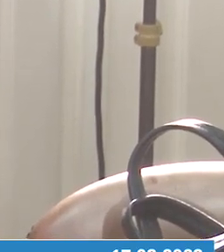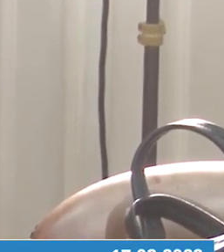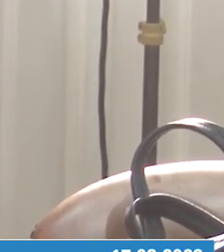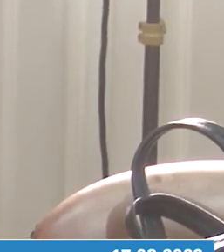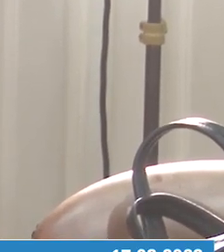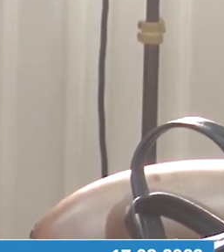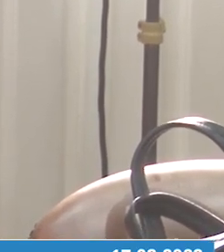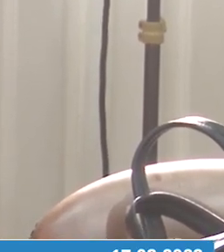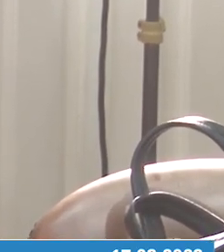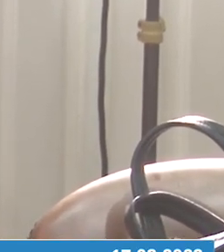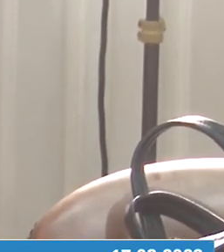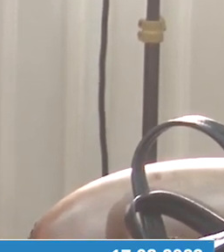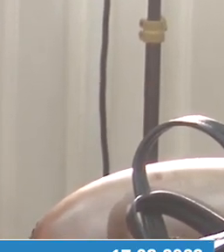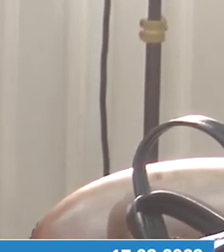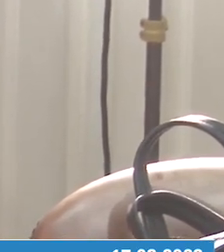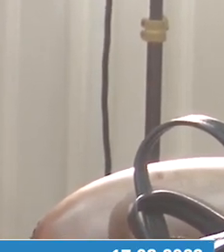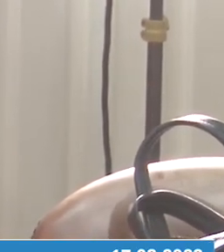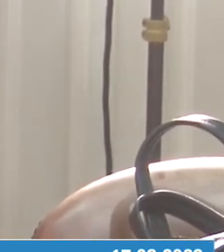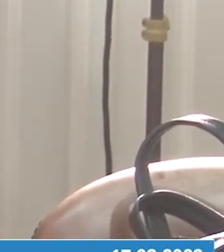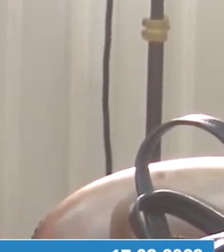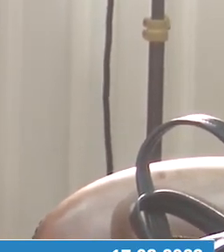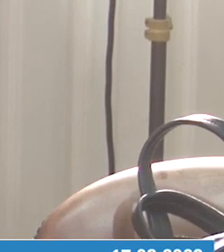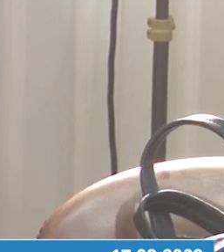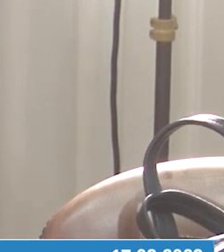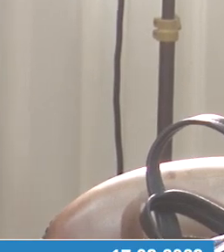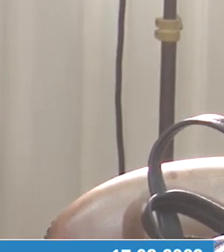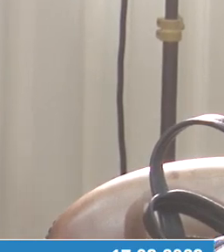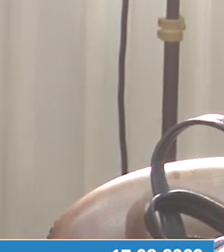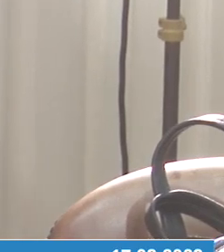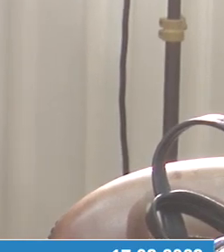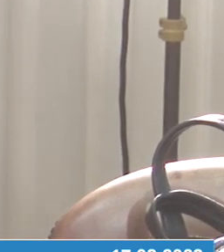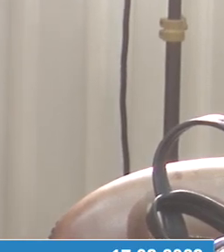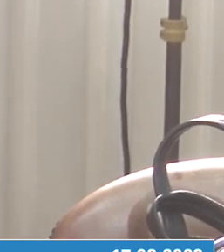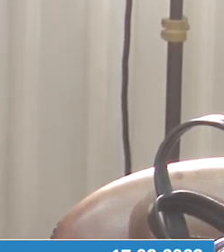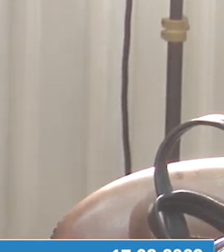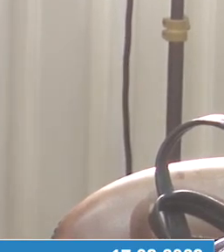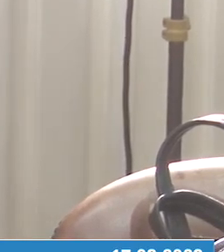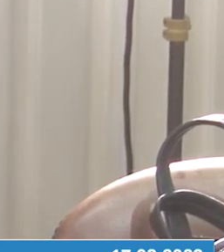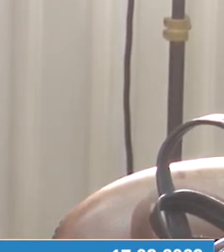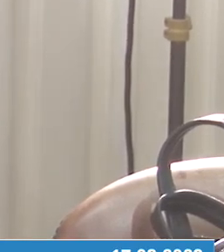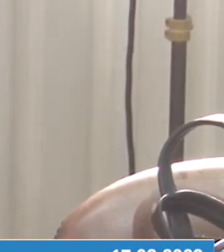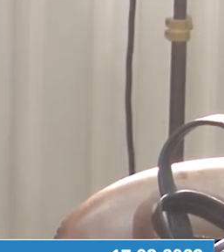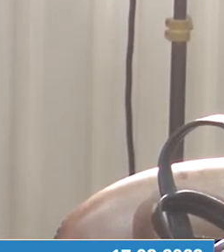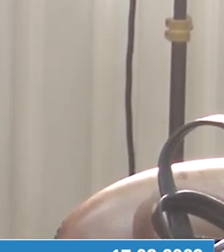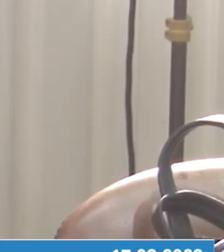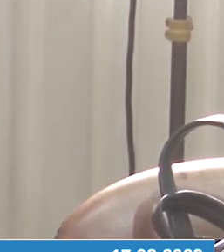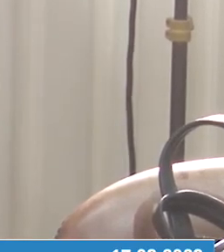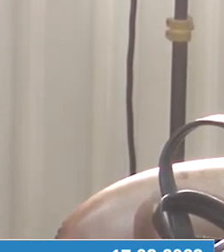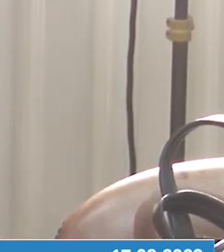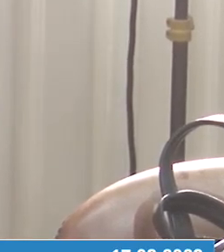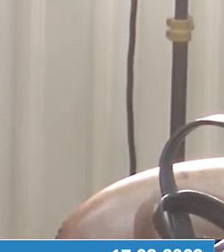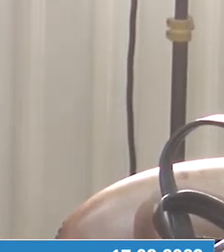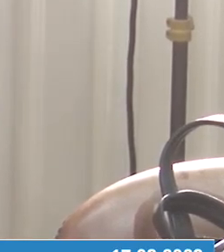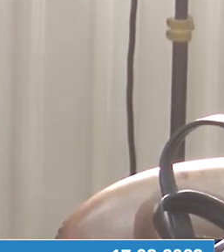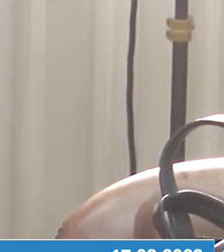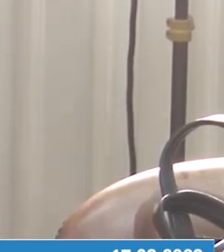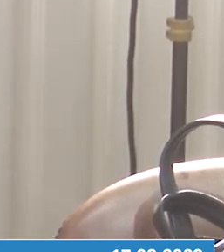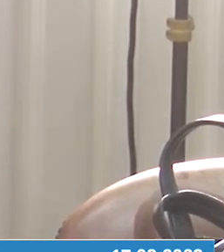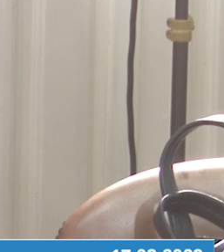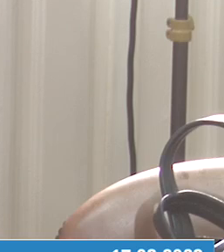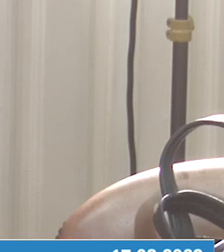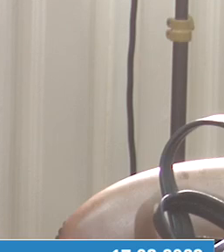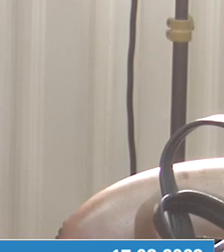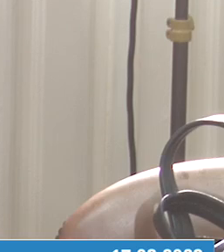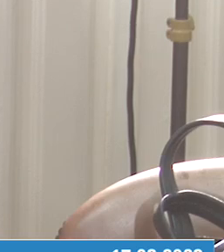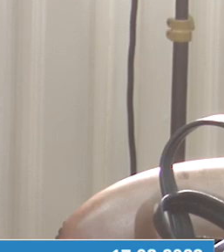agradecer las presentaciones de los profesores José Luis Zea y Yanira Zúñiga,